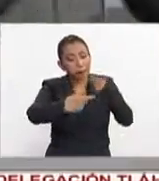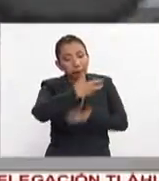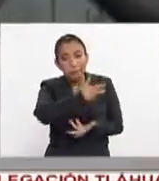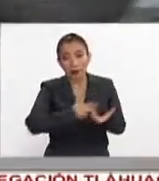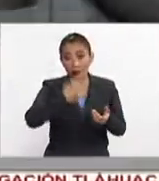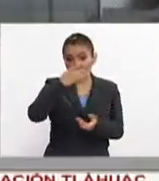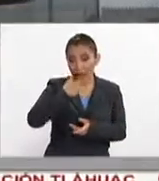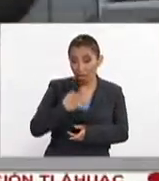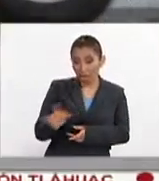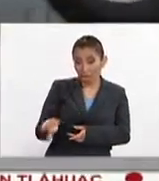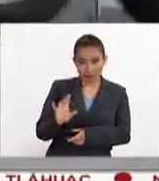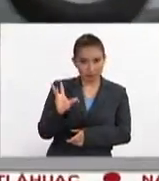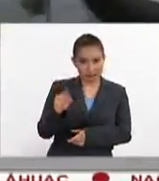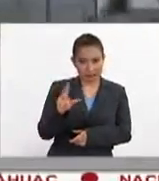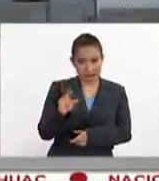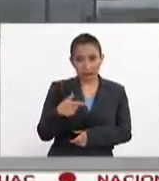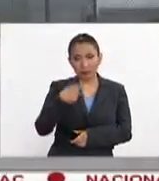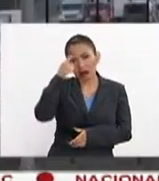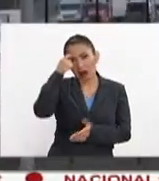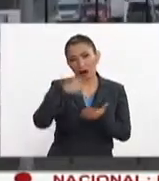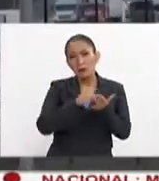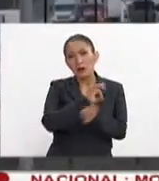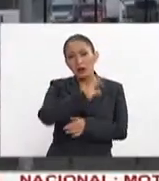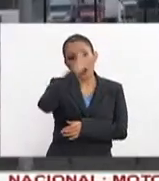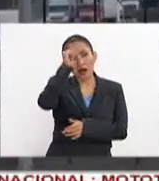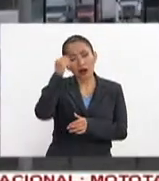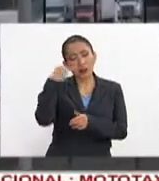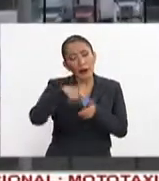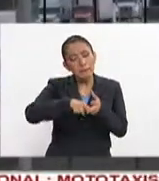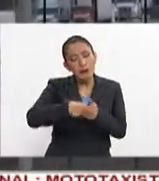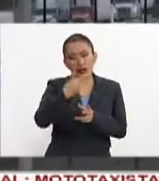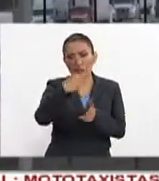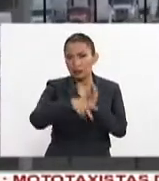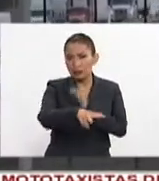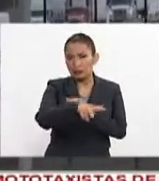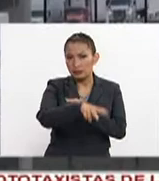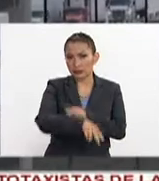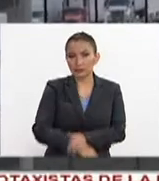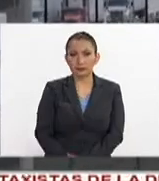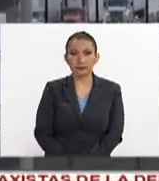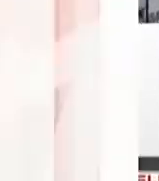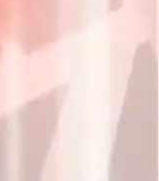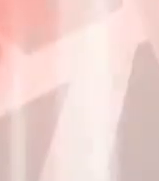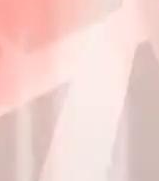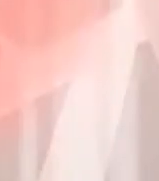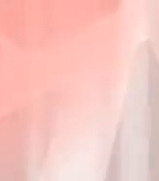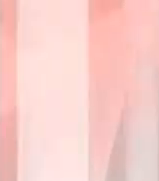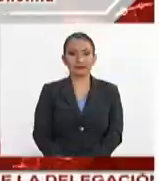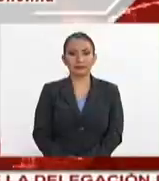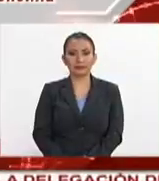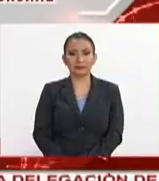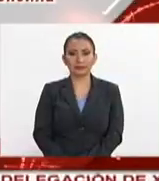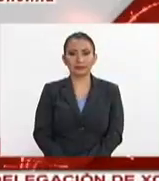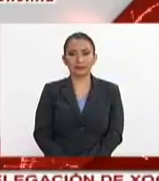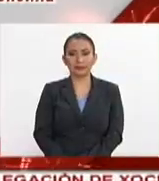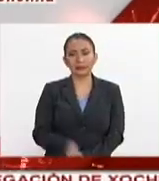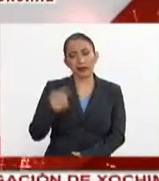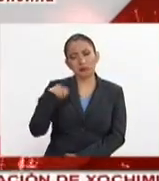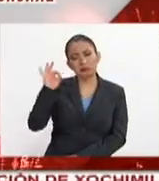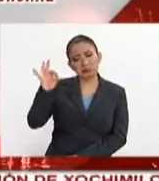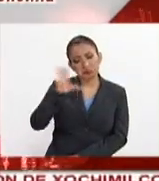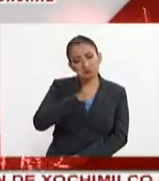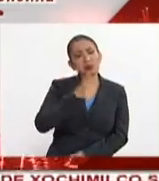no va a ser fácil, sin embargo prevé que se logren acuerdos a principios del 2018. Yo creo que hay una